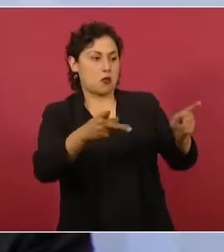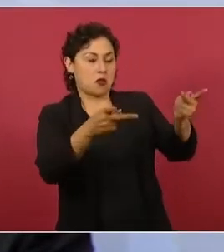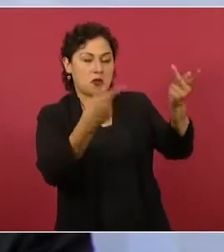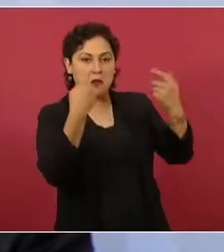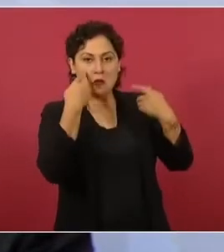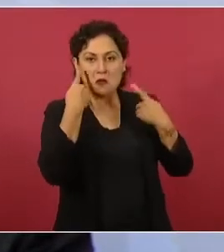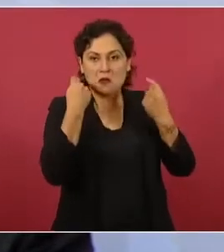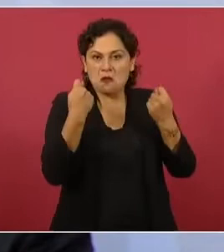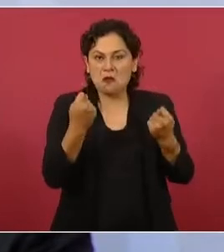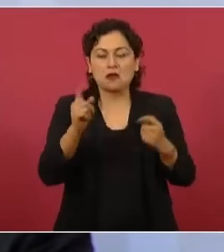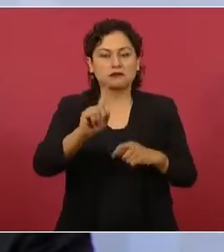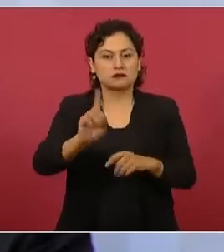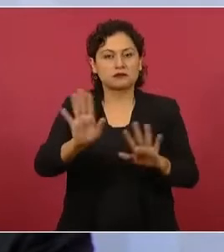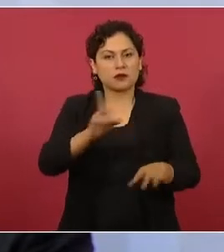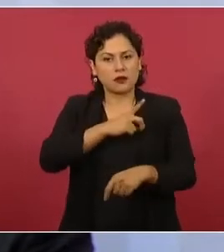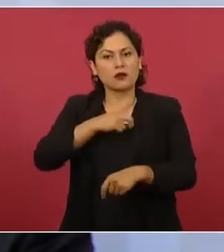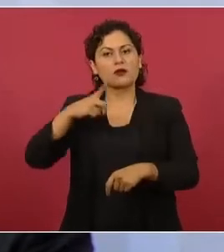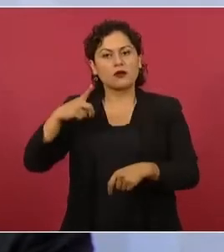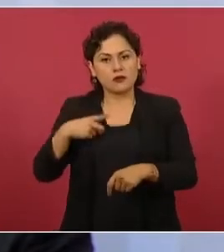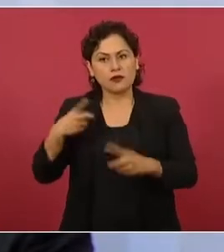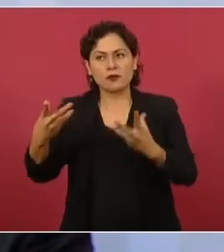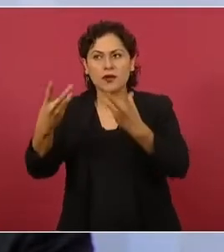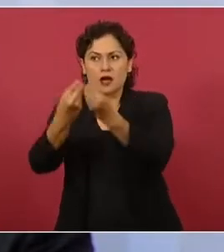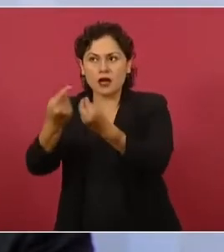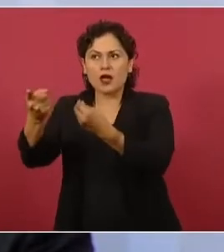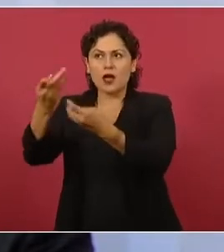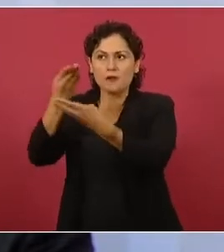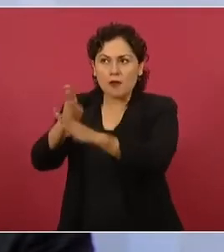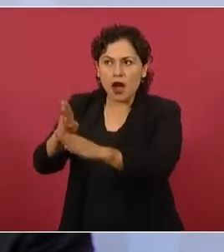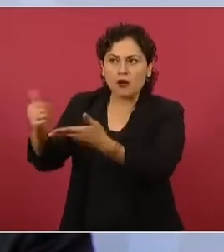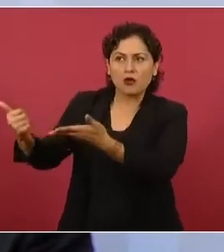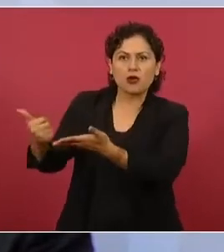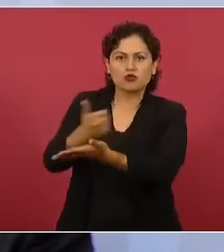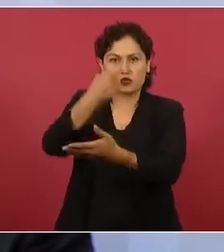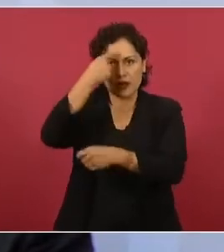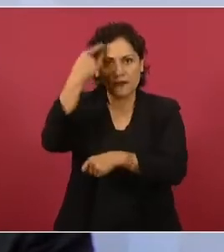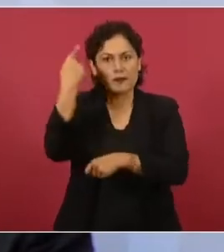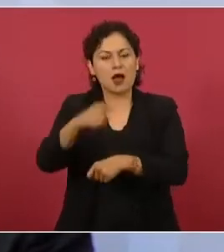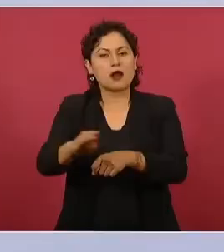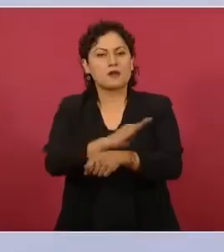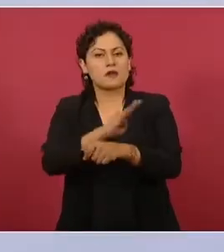bancario, que ha buscado la inclusión financiera para el bienestar. Gracias de